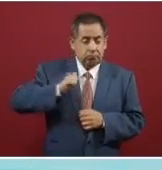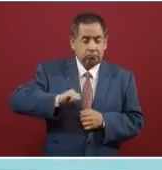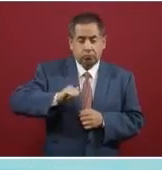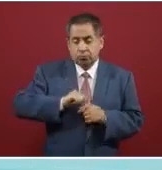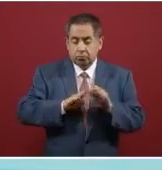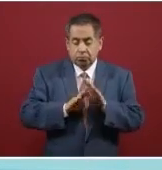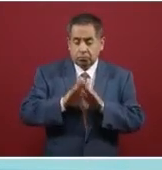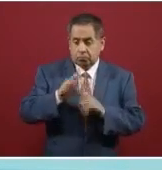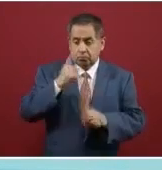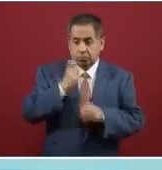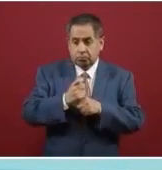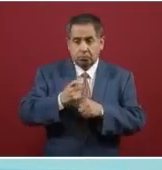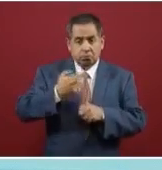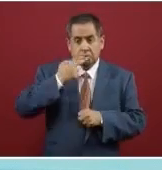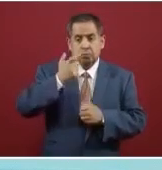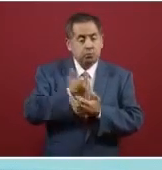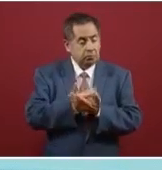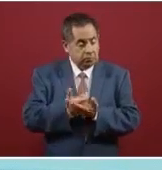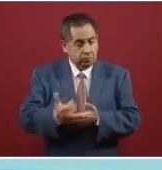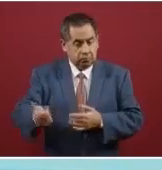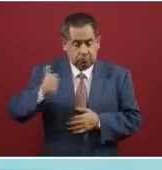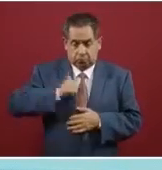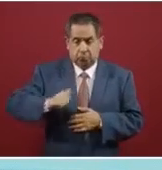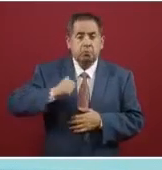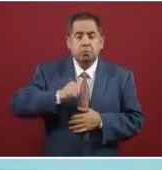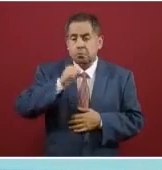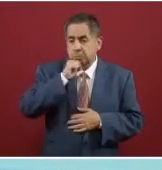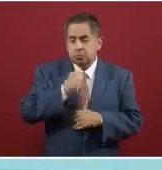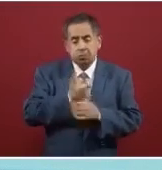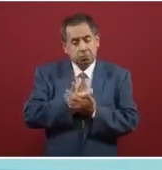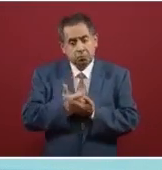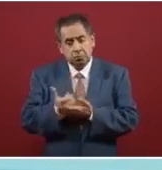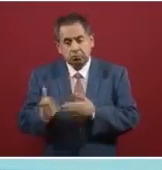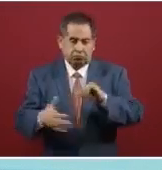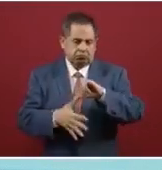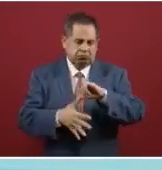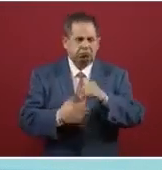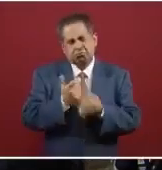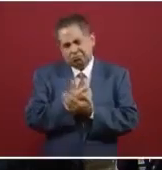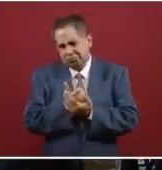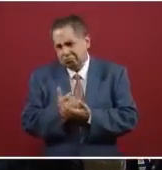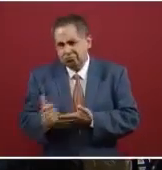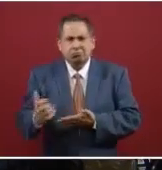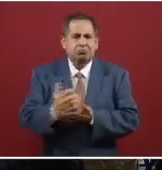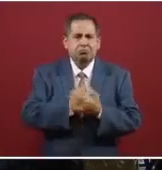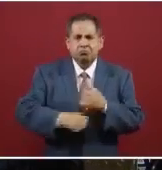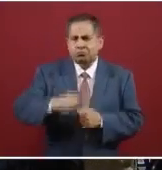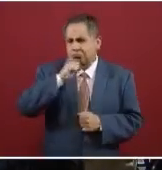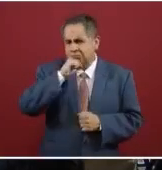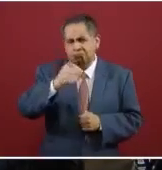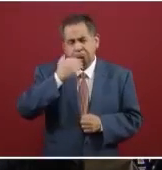el país con los mejores salarios en toda América Latina, miren